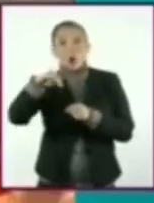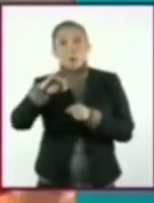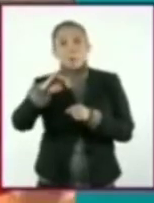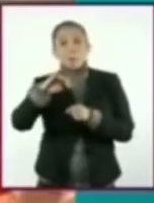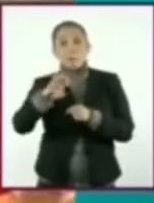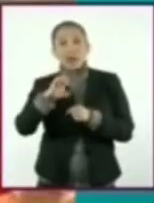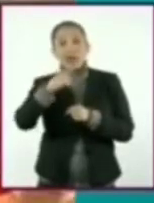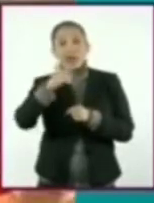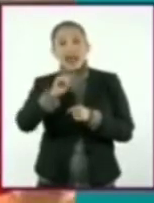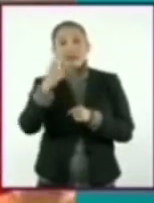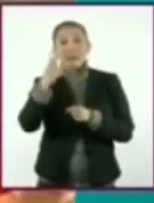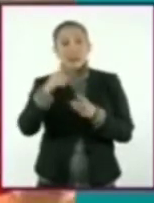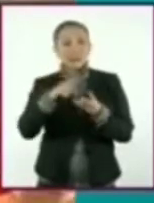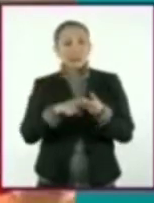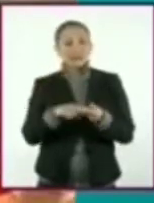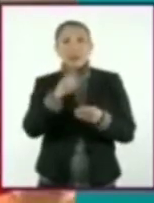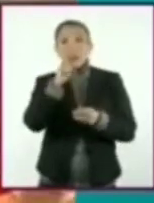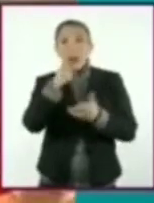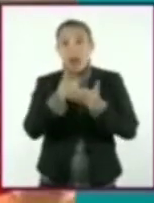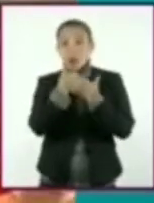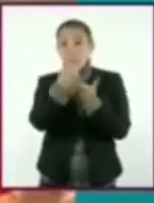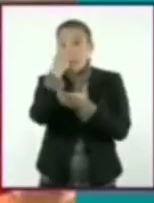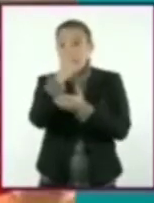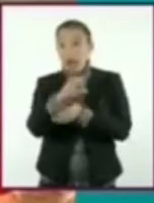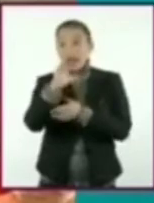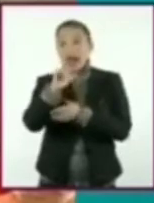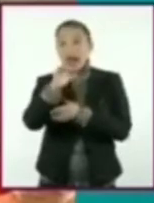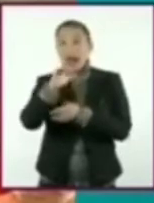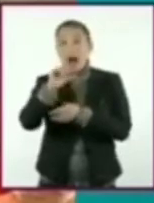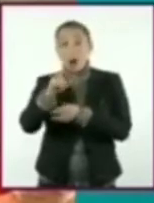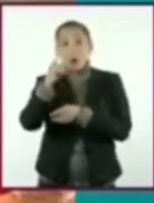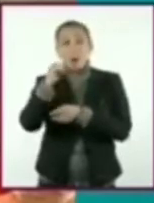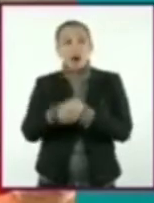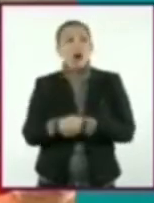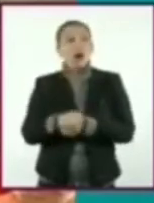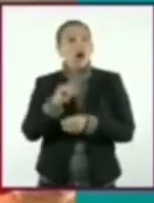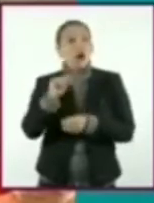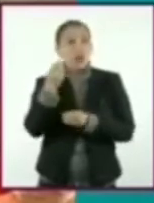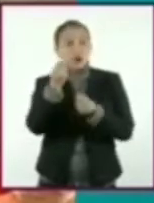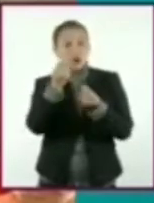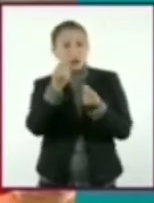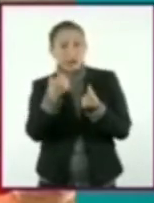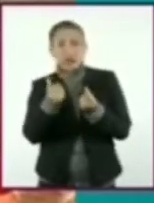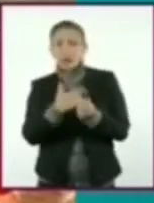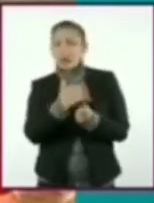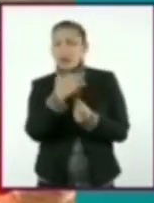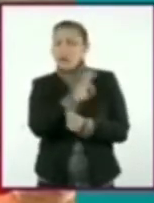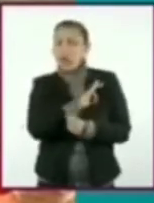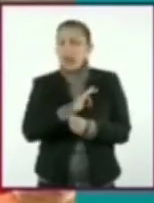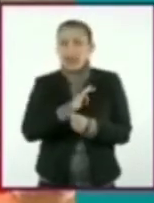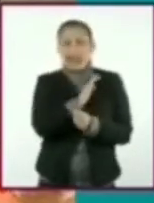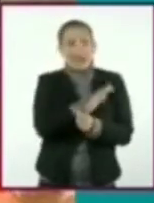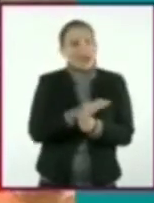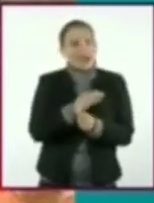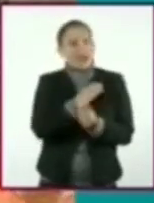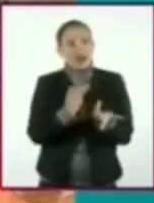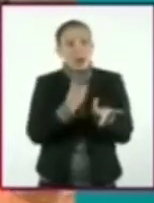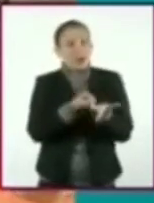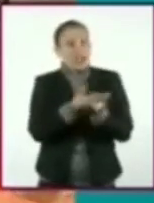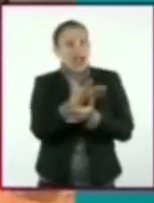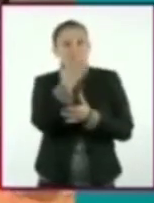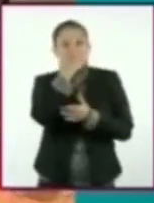3. Aparte, te ayuda también el cacao con la teobromina. Entonces te sientes súper feliz. Sales del pozo